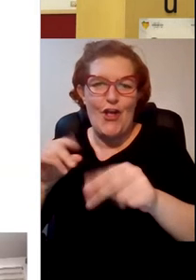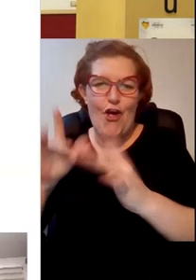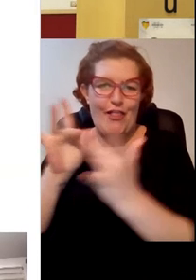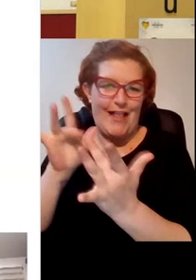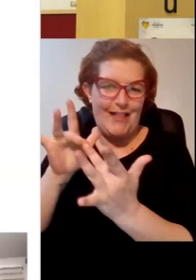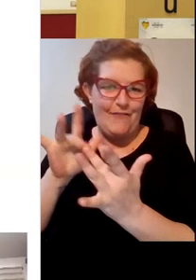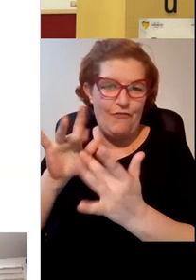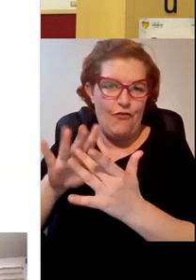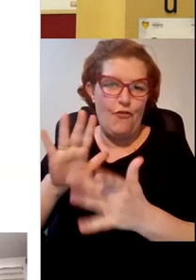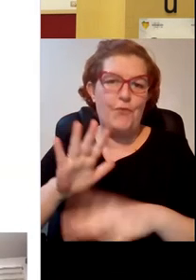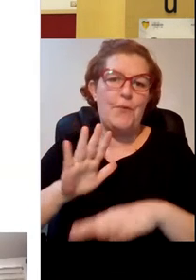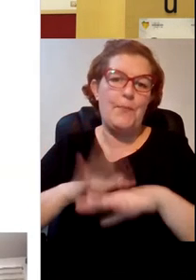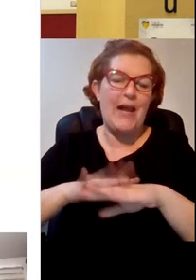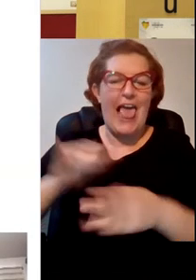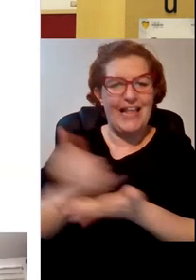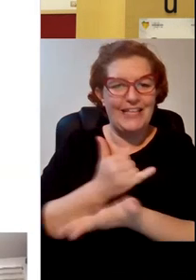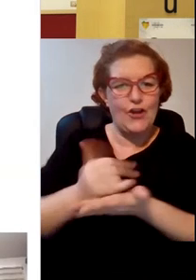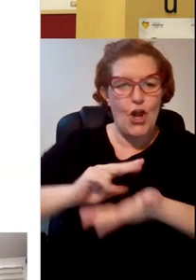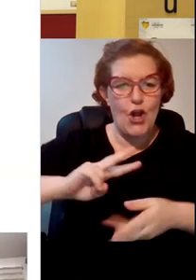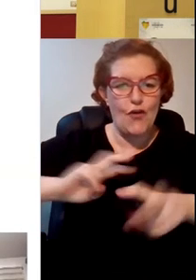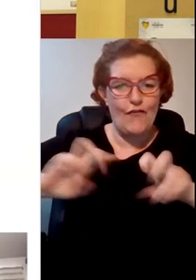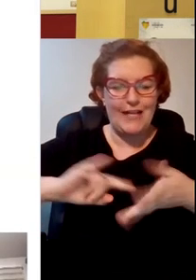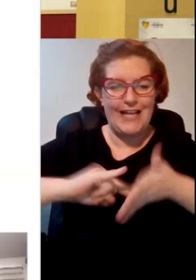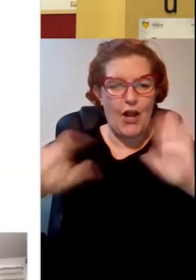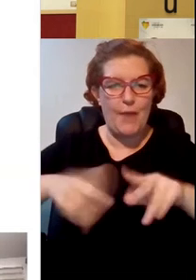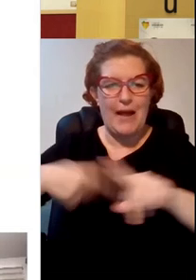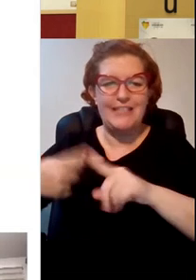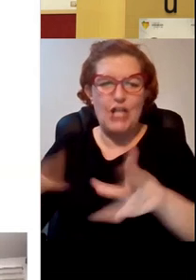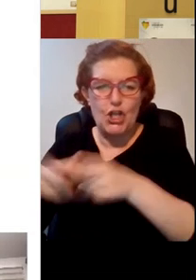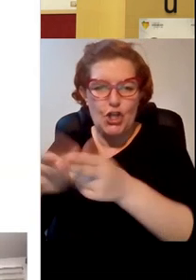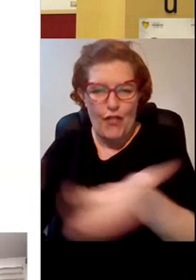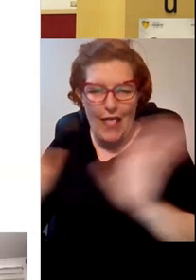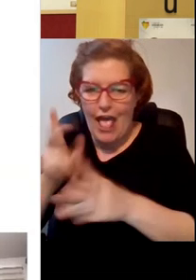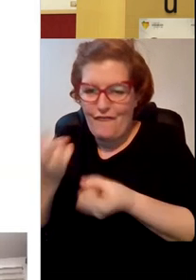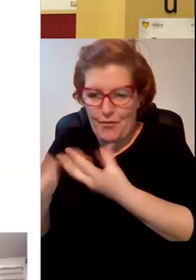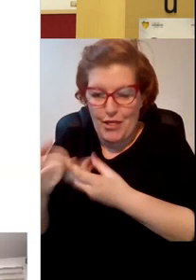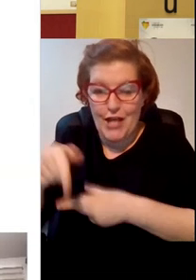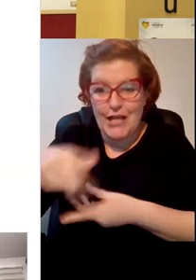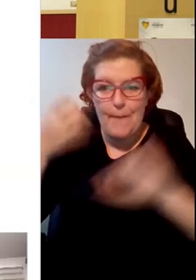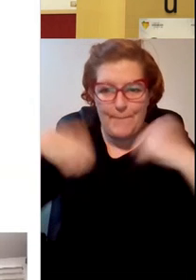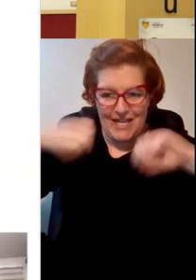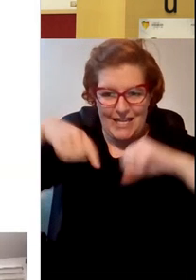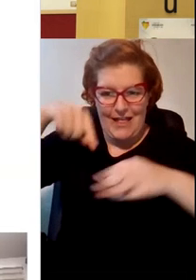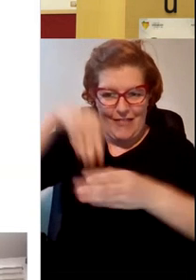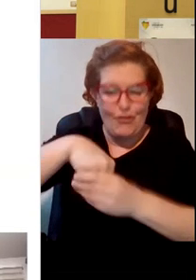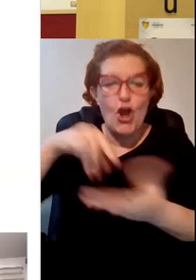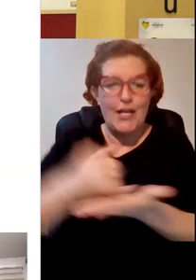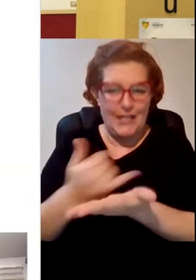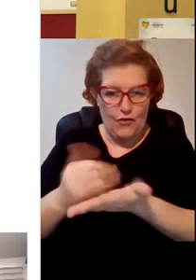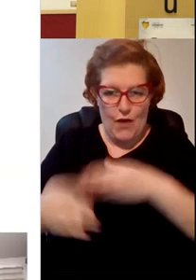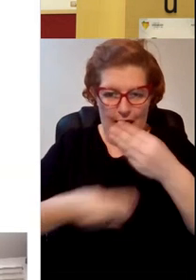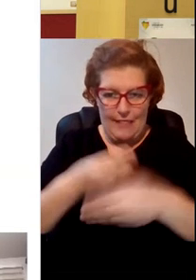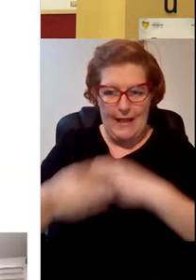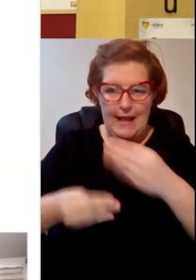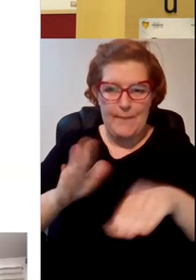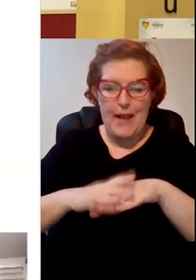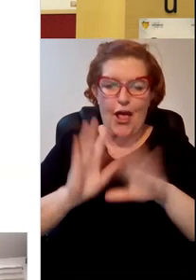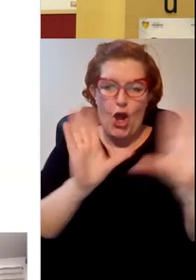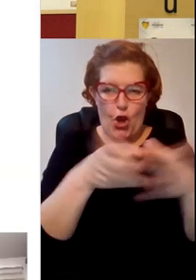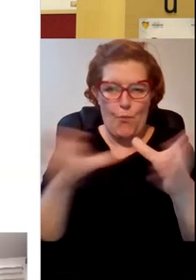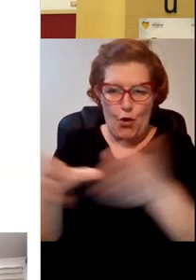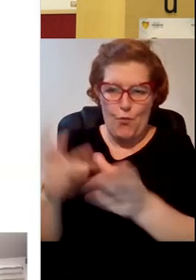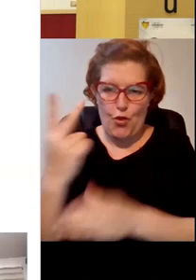asignatura nuevas tecnologías y sociedad de la información esta fue una práctica que se desarrolló en esta asignatura de dos grupos